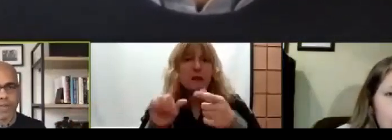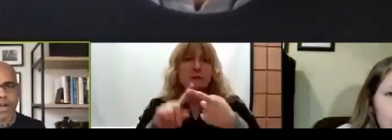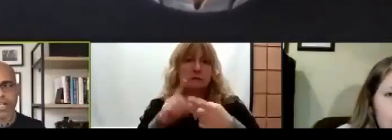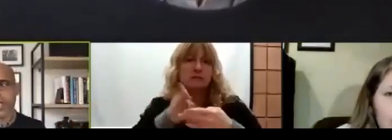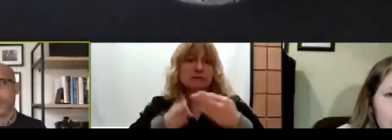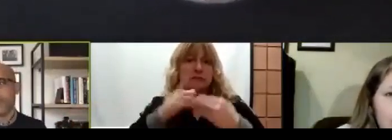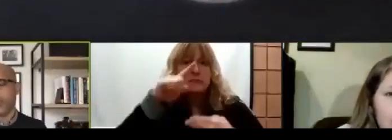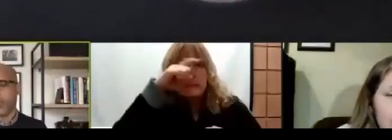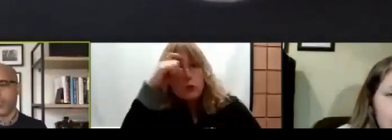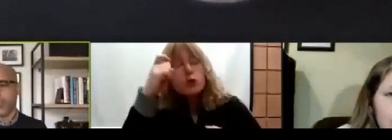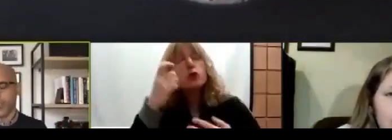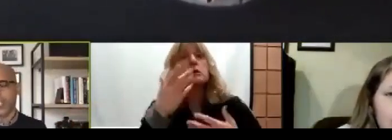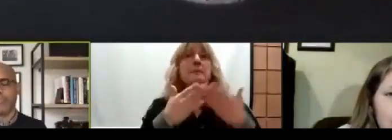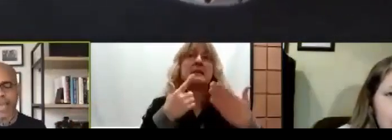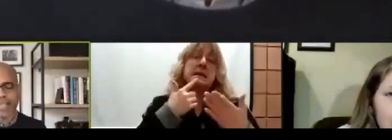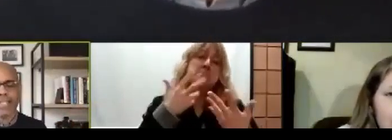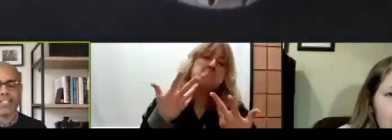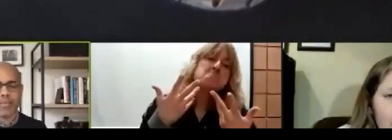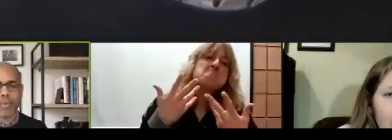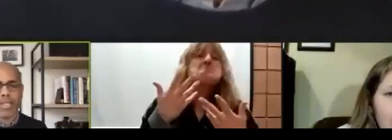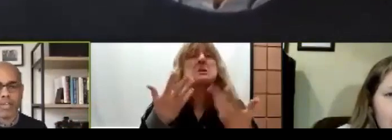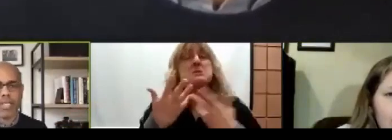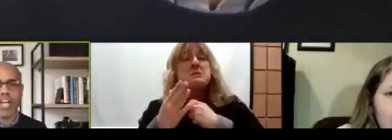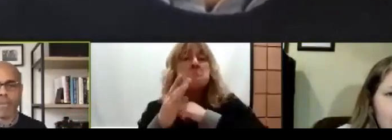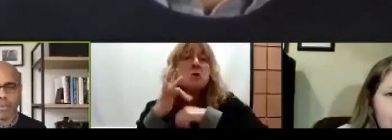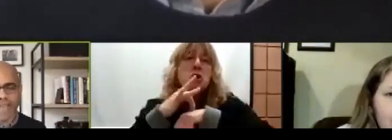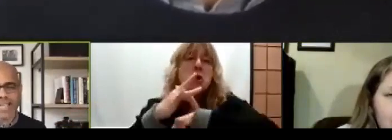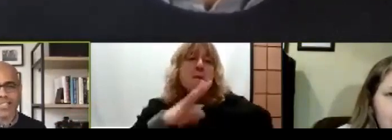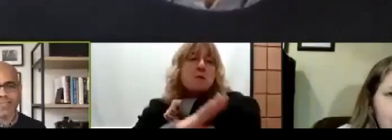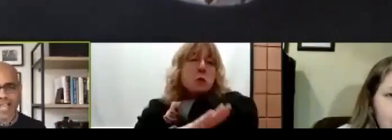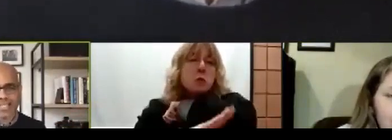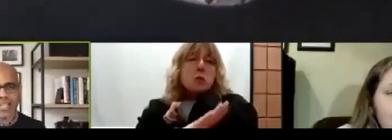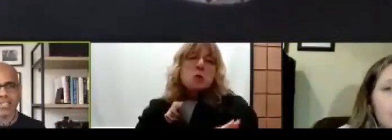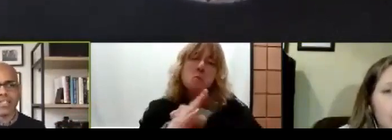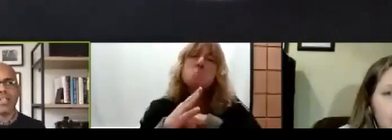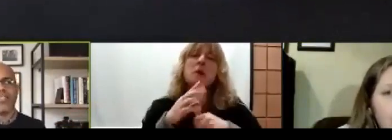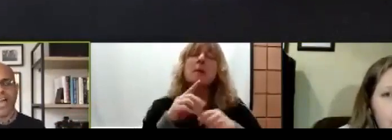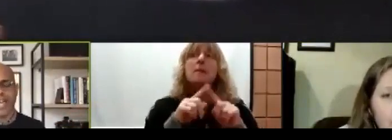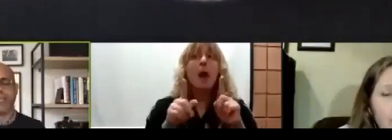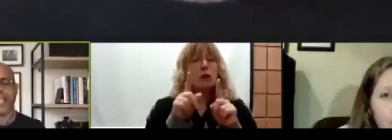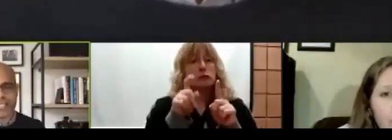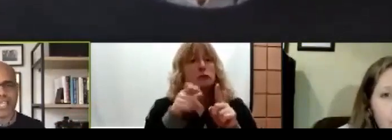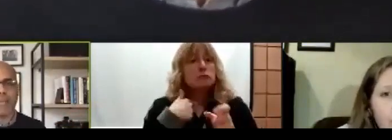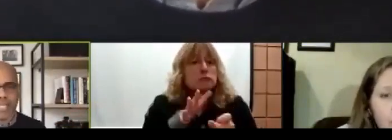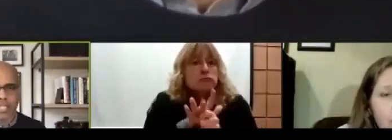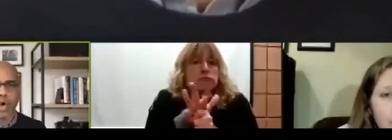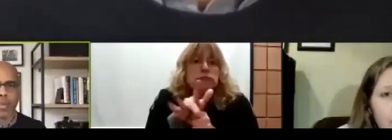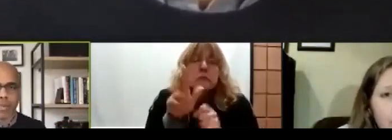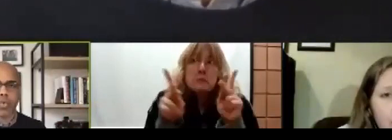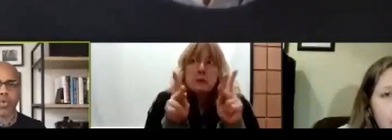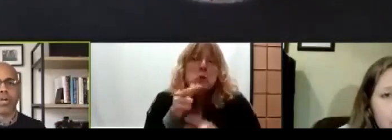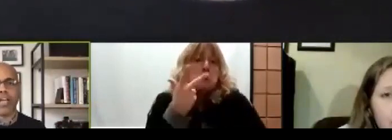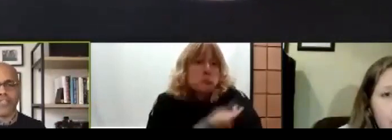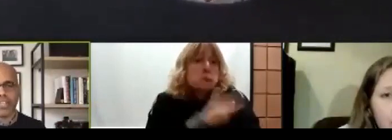la pregunta llega a ser cuando tenemos a las personas suficientes para que puedan administrar esas vacunas